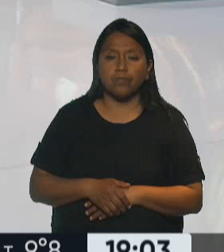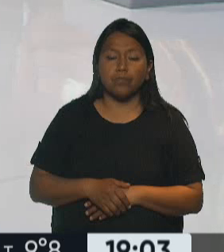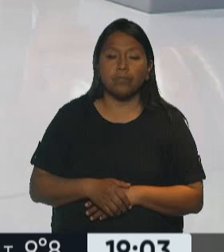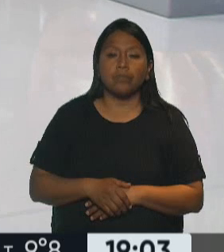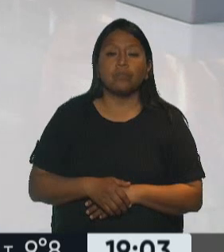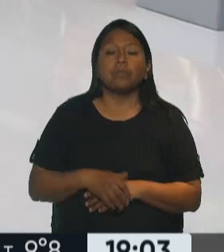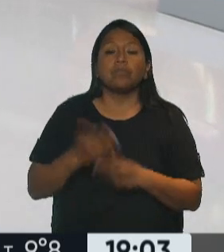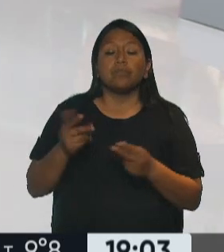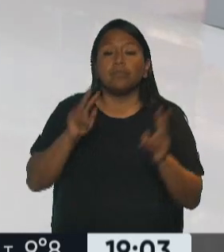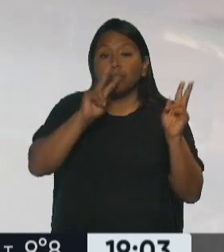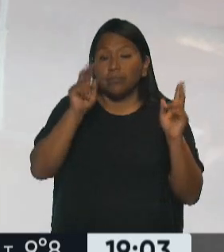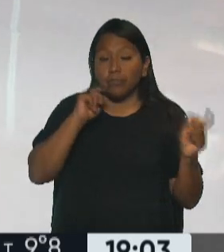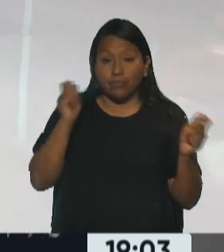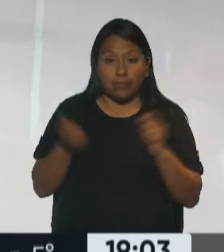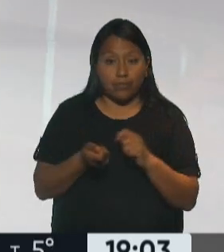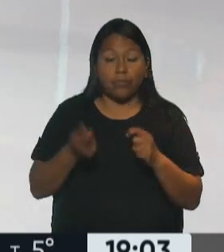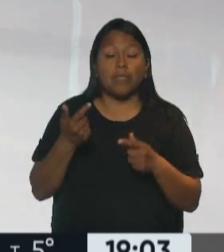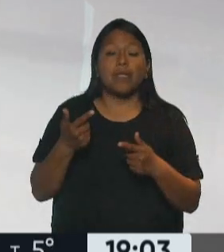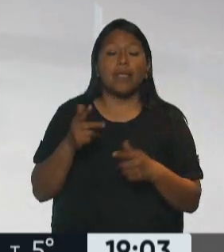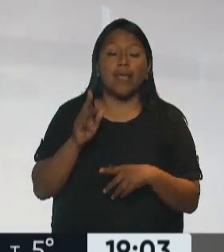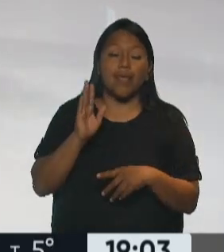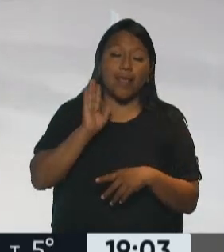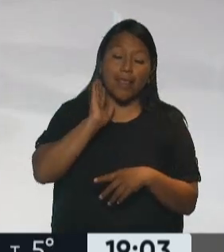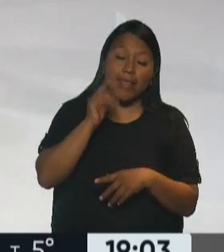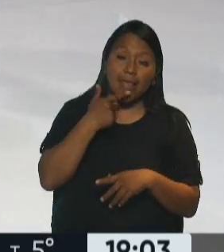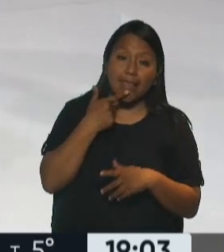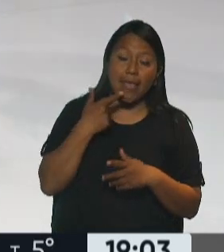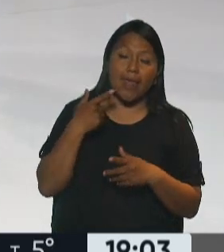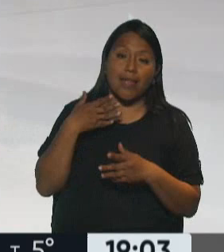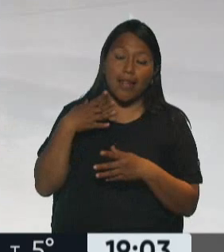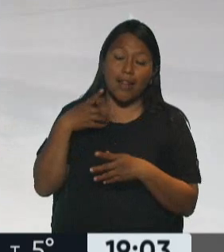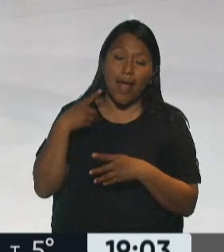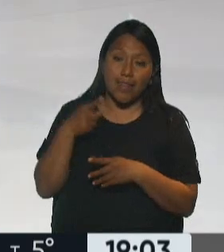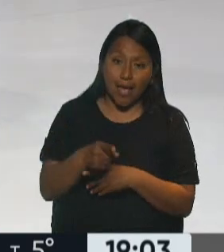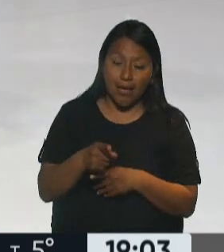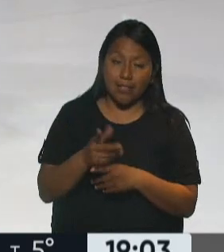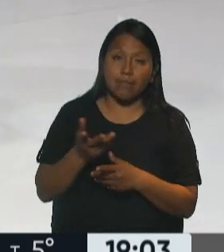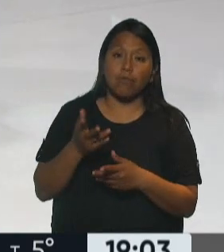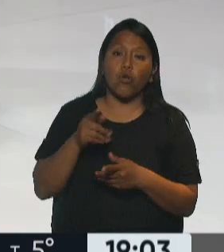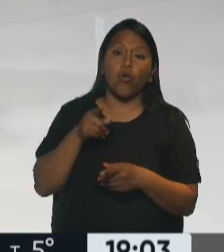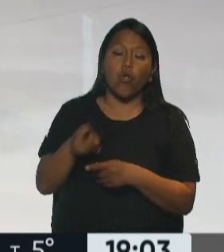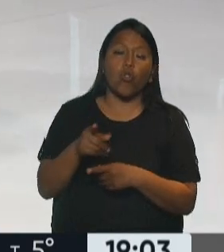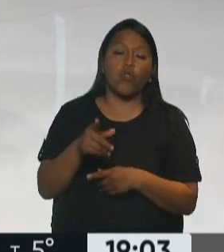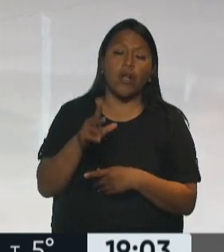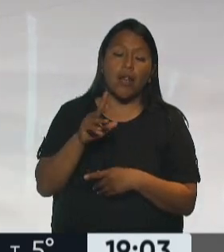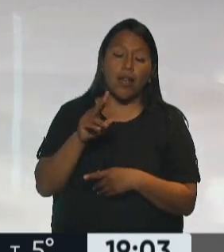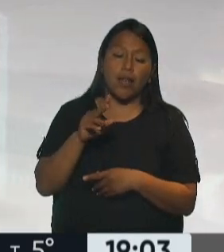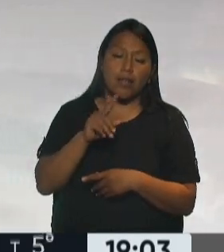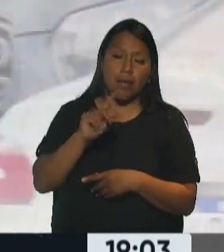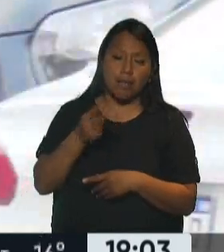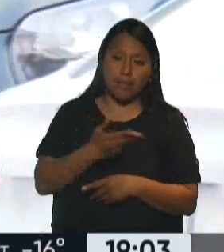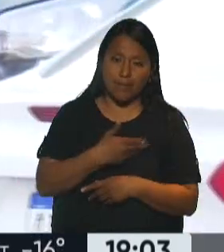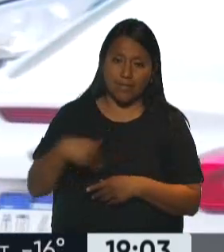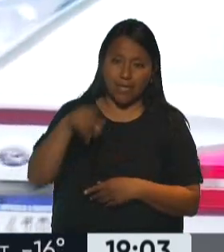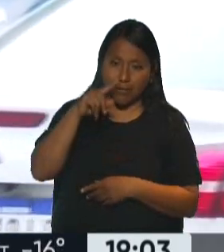Momento de cambiar de tema porque se cumplen 16 días del atentado a magnicidio a la vicepresidenta Cristina Fernández. En las últimas